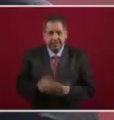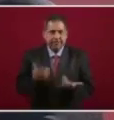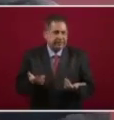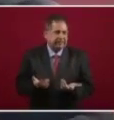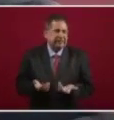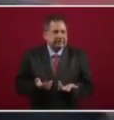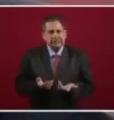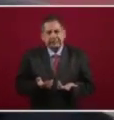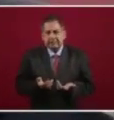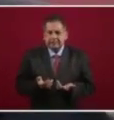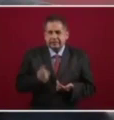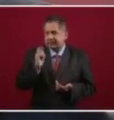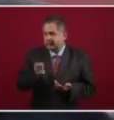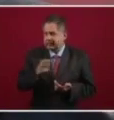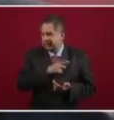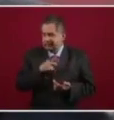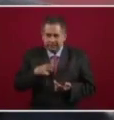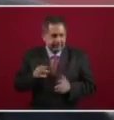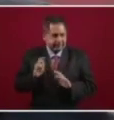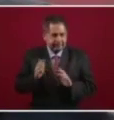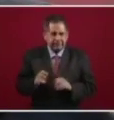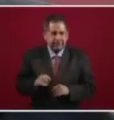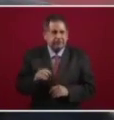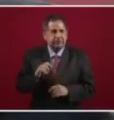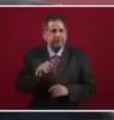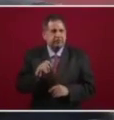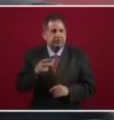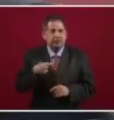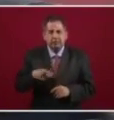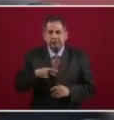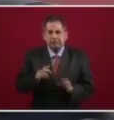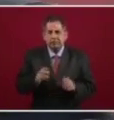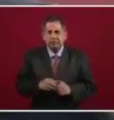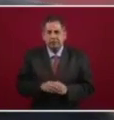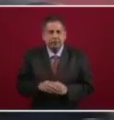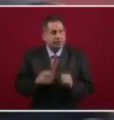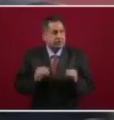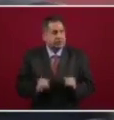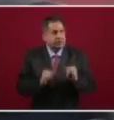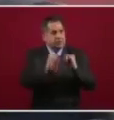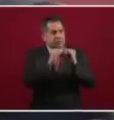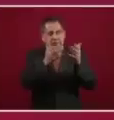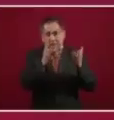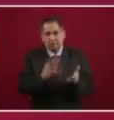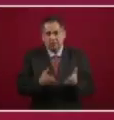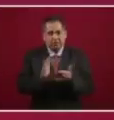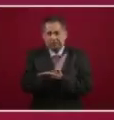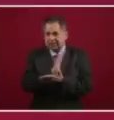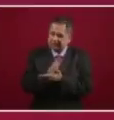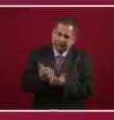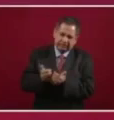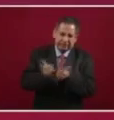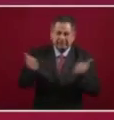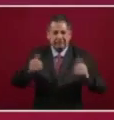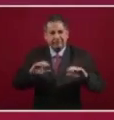Entonces, tiene que ser una institución independiente